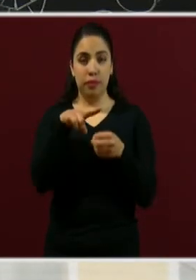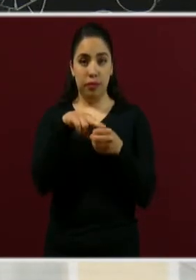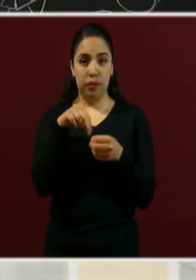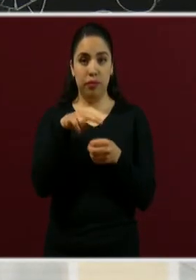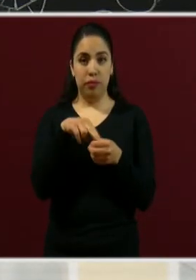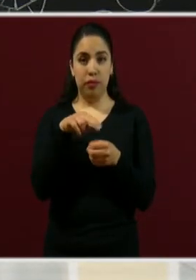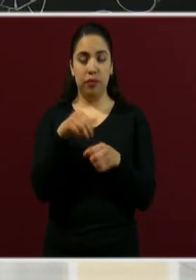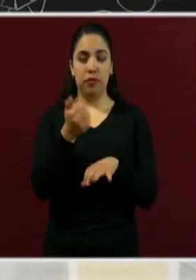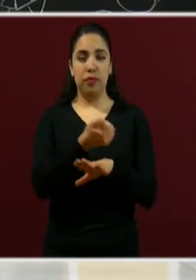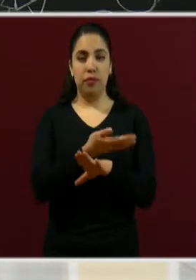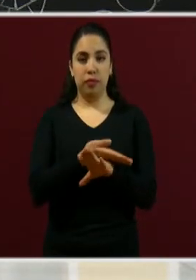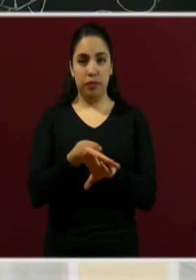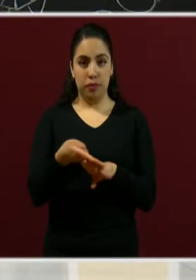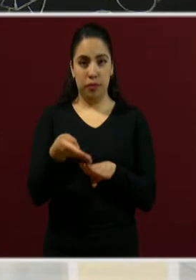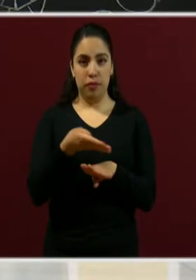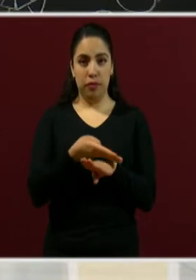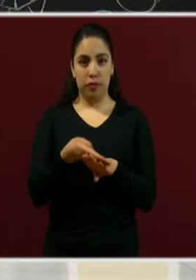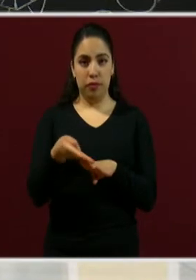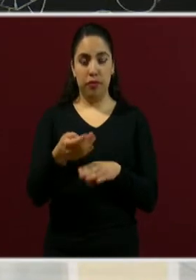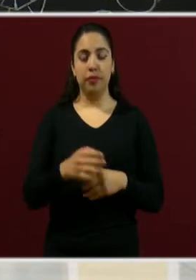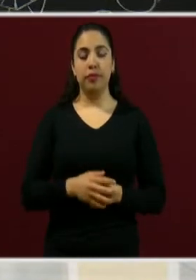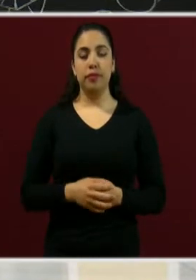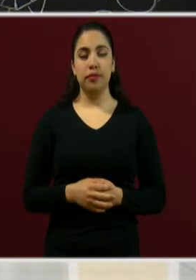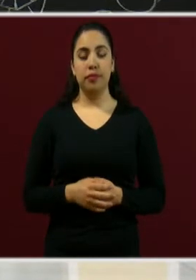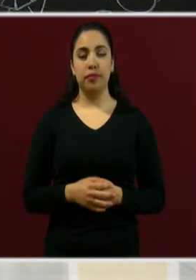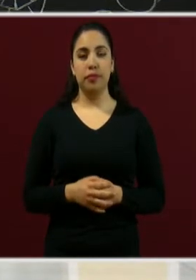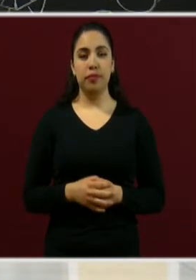pintura base agua color blanco